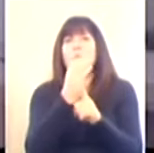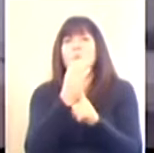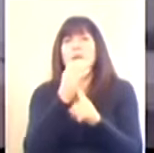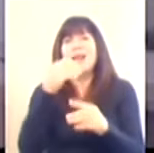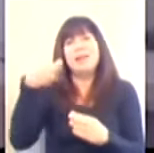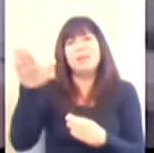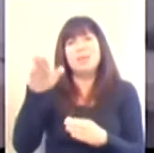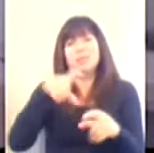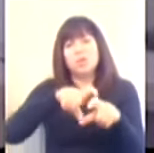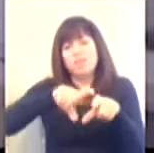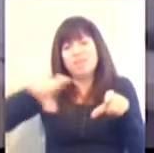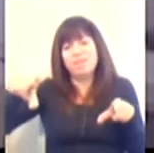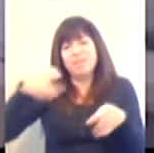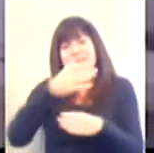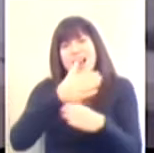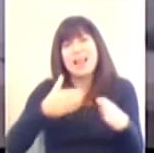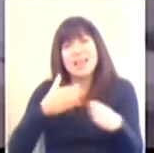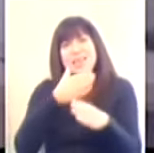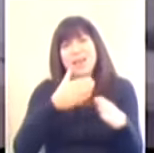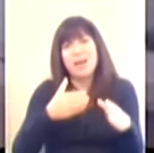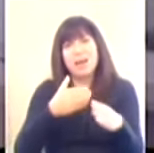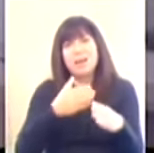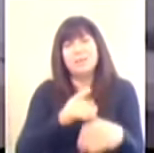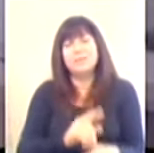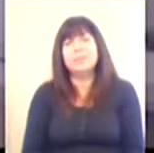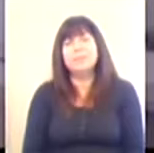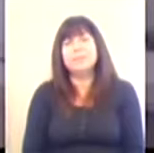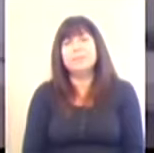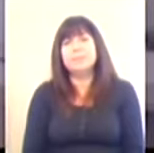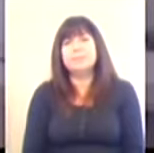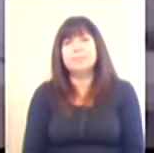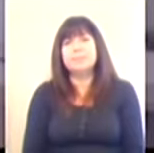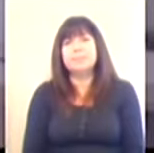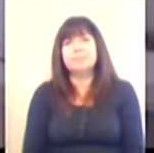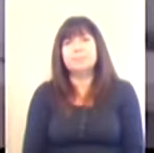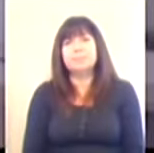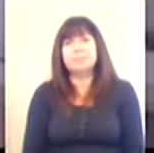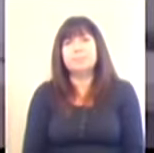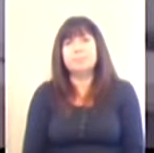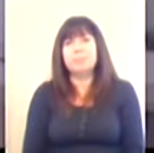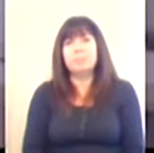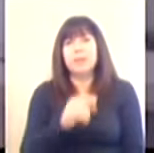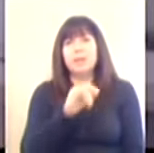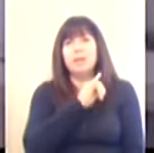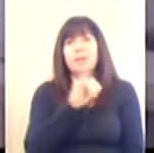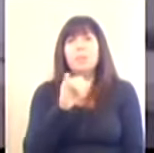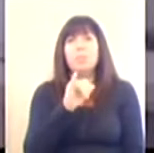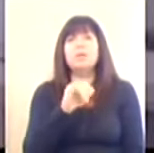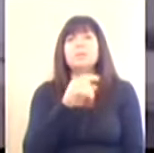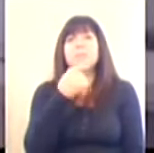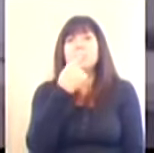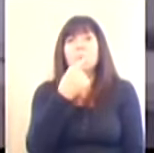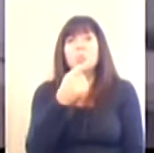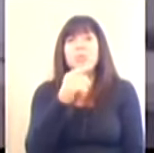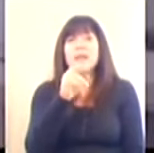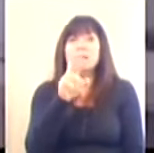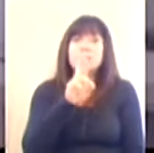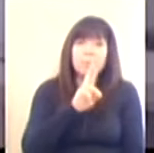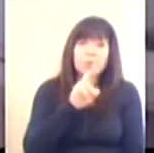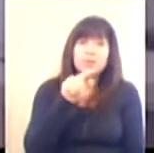de la leña particularmente no sustentable? Y con esto terminamos con el espacio de preguntas y después pasamos al ministro. ¿Quién se anima a la